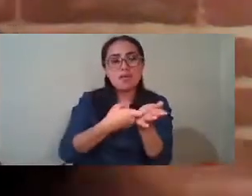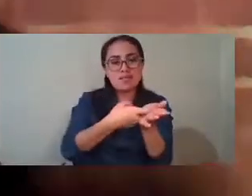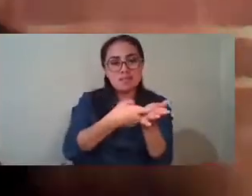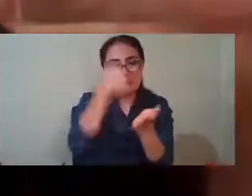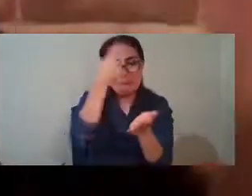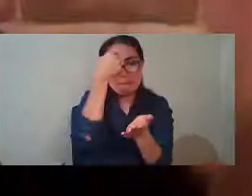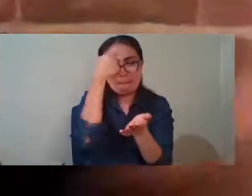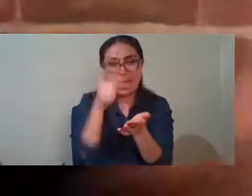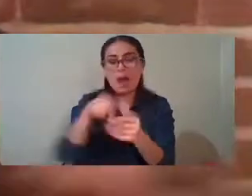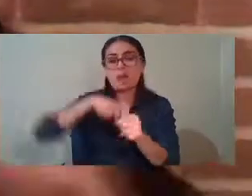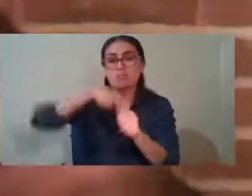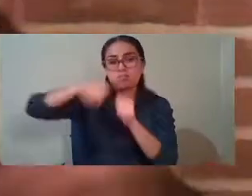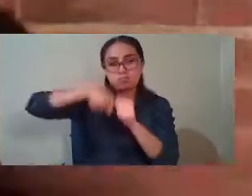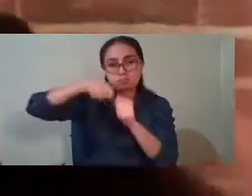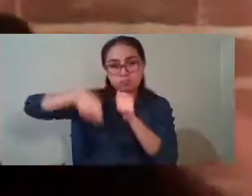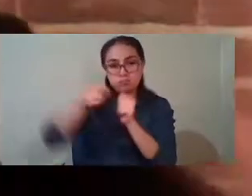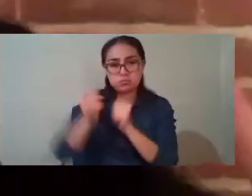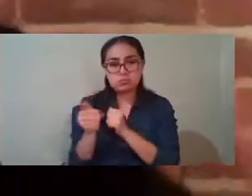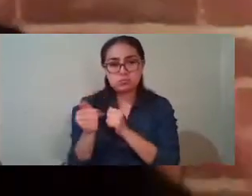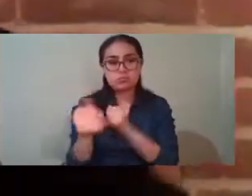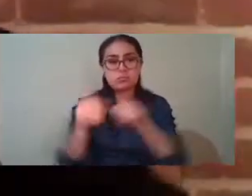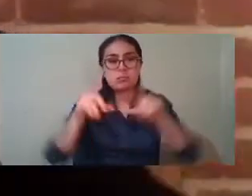Tenía un cartel que decía lombriz,